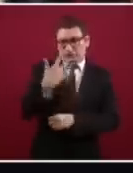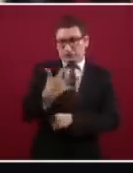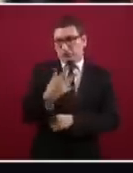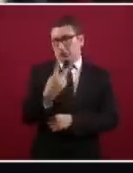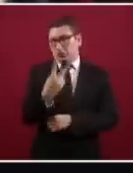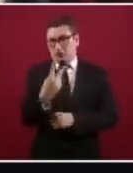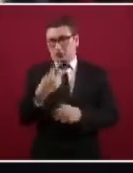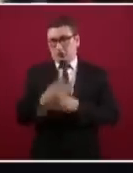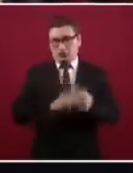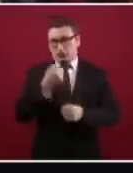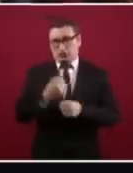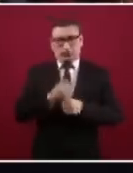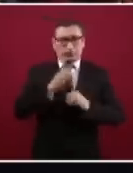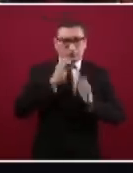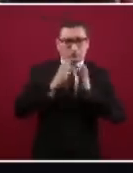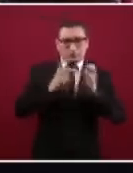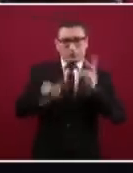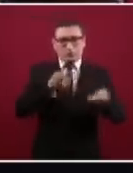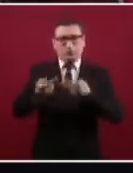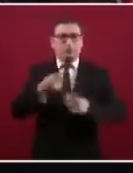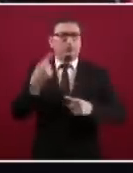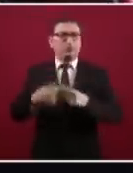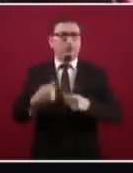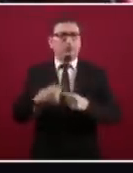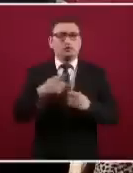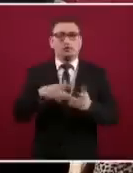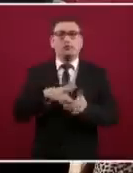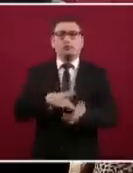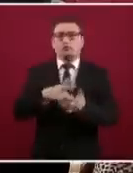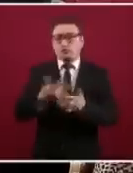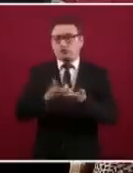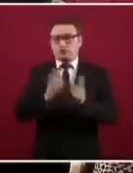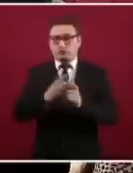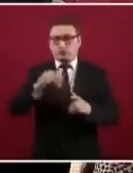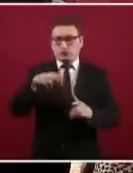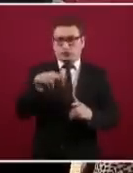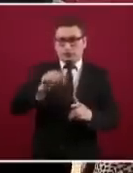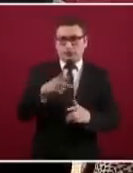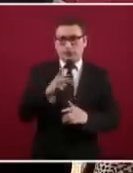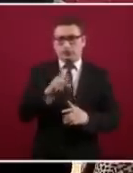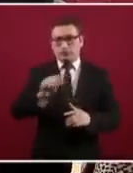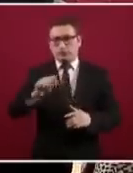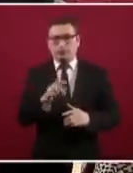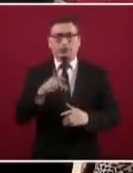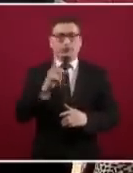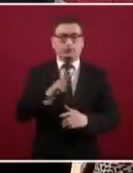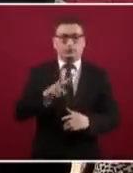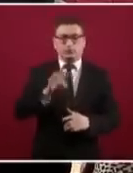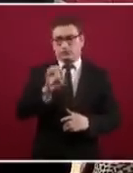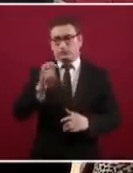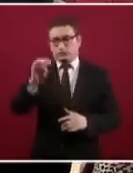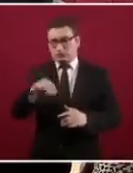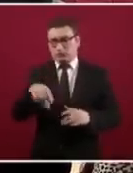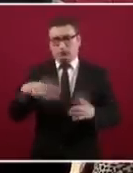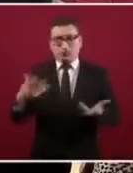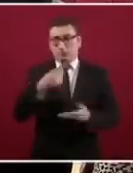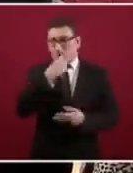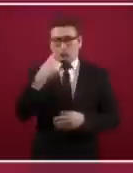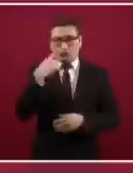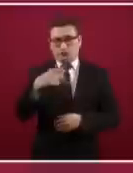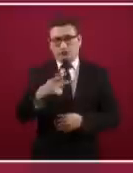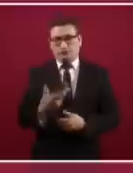2 o 5 años? Es una consulta financiada por Morena, por el PT y por el Partido Verde. Me gustaría conocer su opinión.